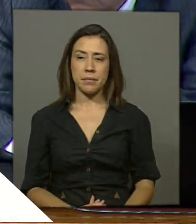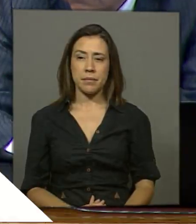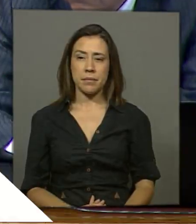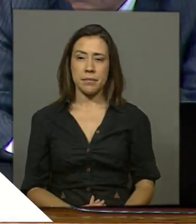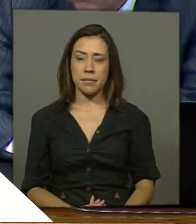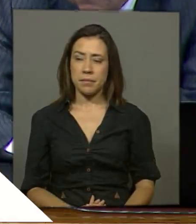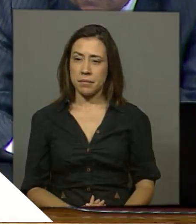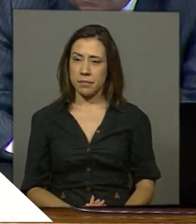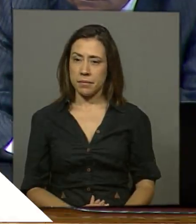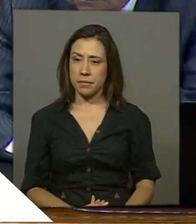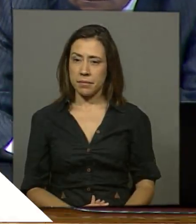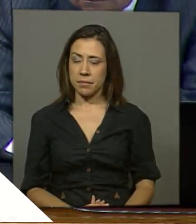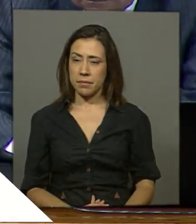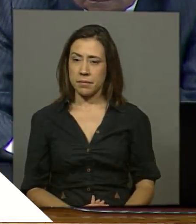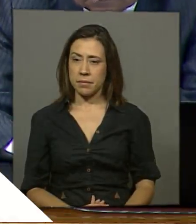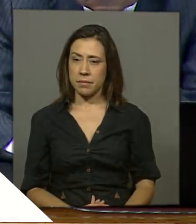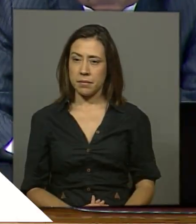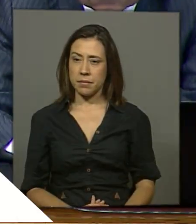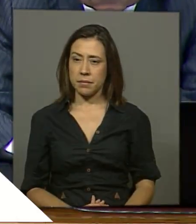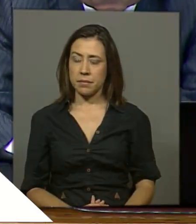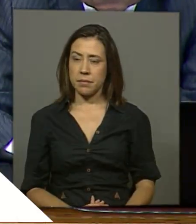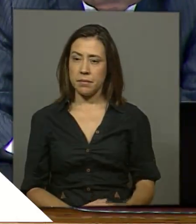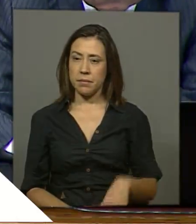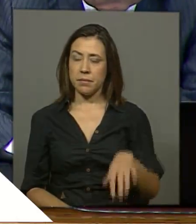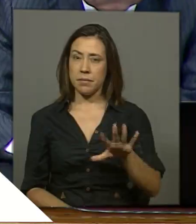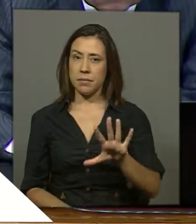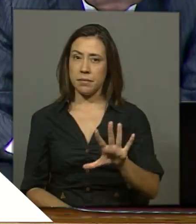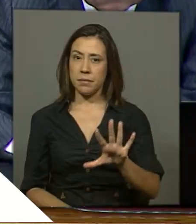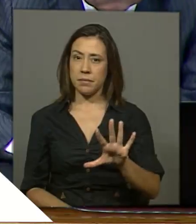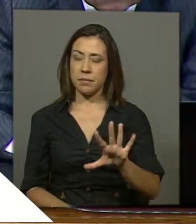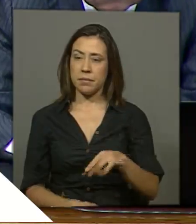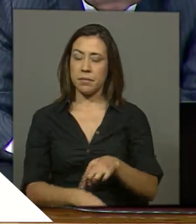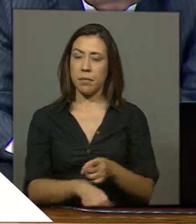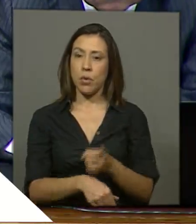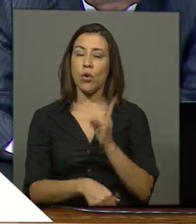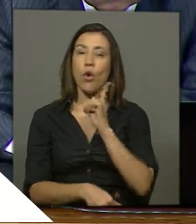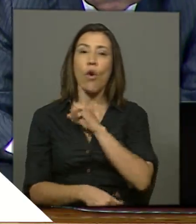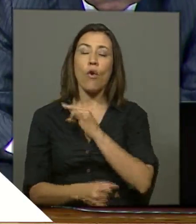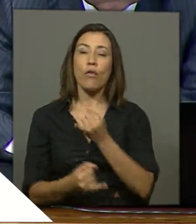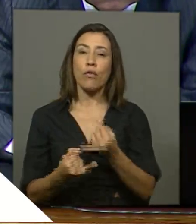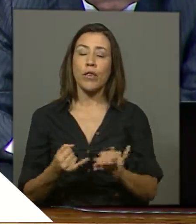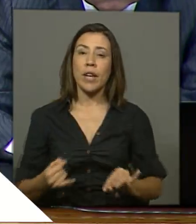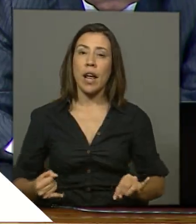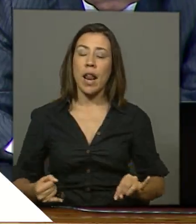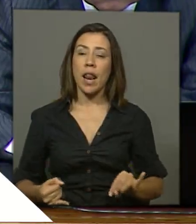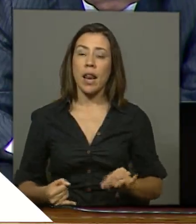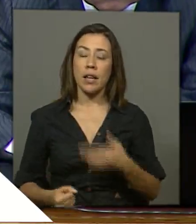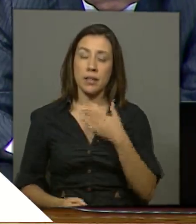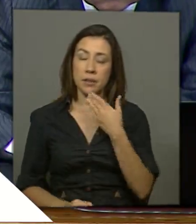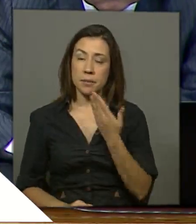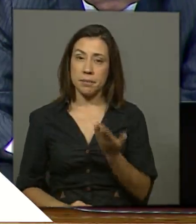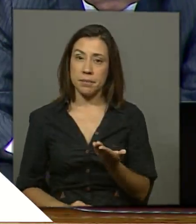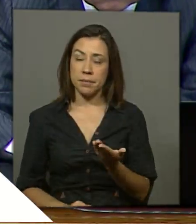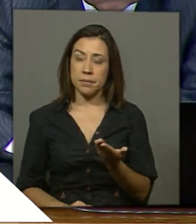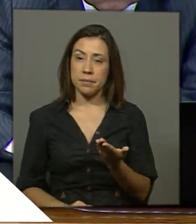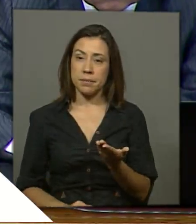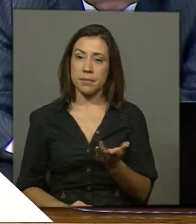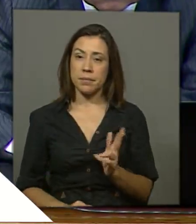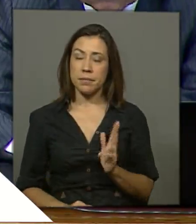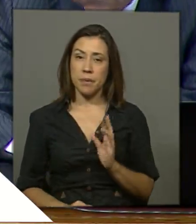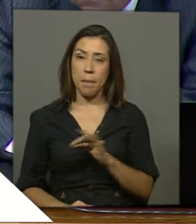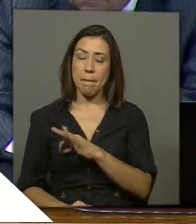Cooper en los 5 minutos finales voy a ofrecer la palabra al